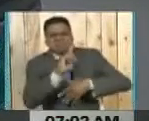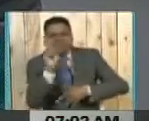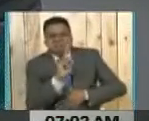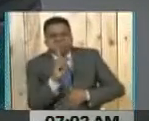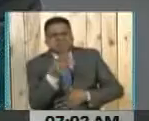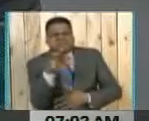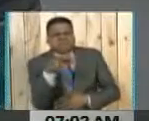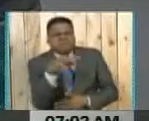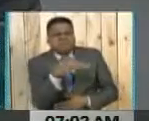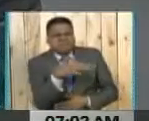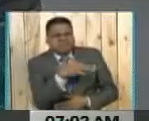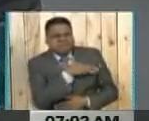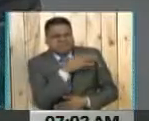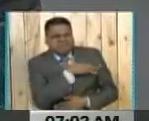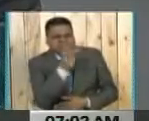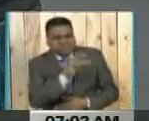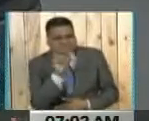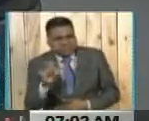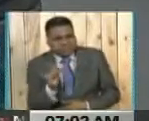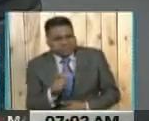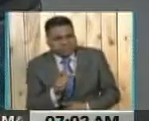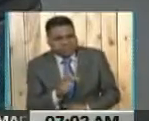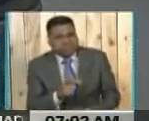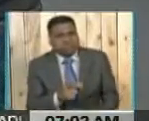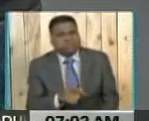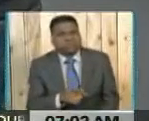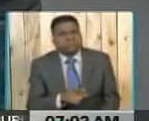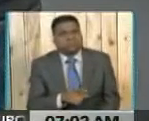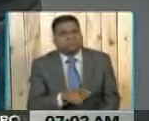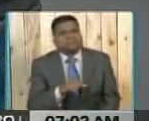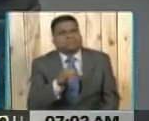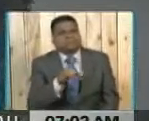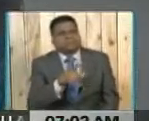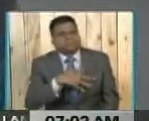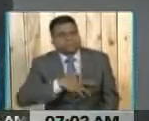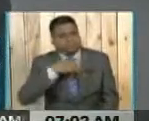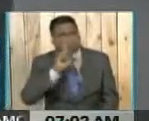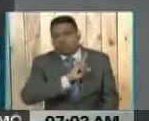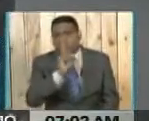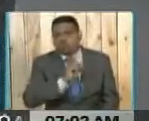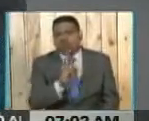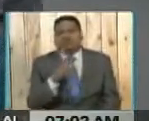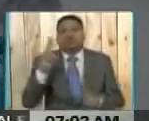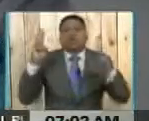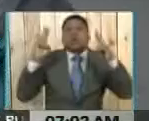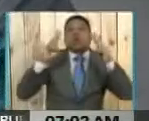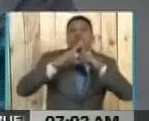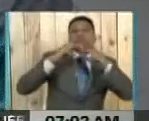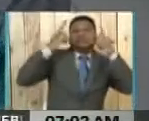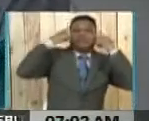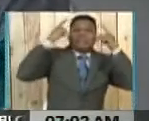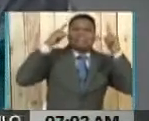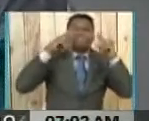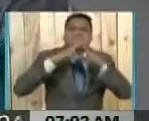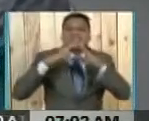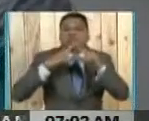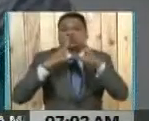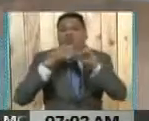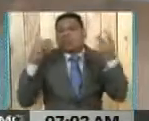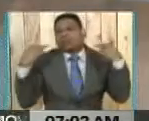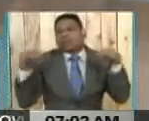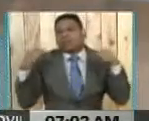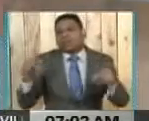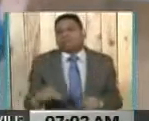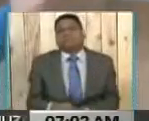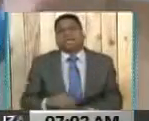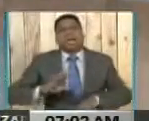civilización y la barbarie, sino entre el conocimiento abstracto y la realidad y la naturaleza. ¿Y por qué este